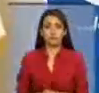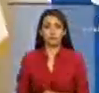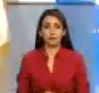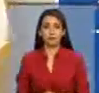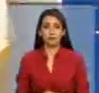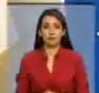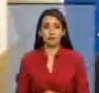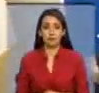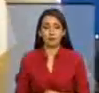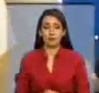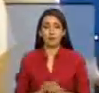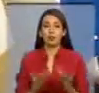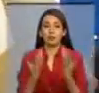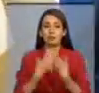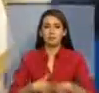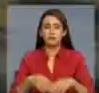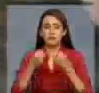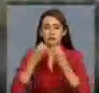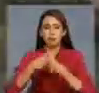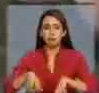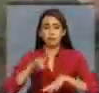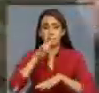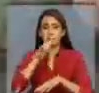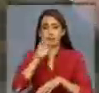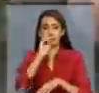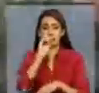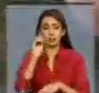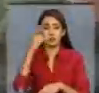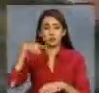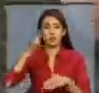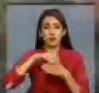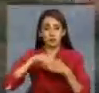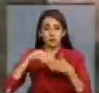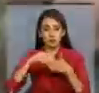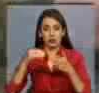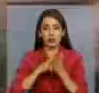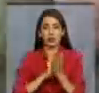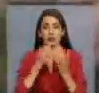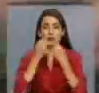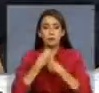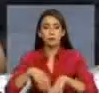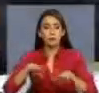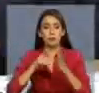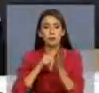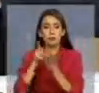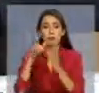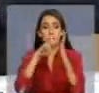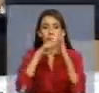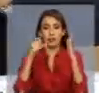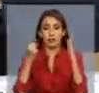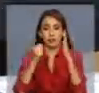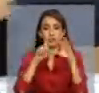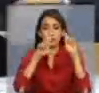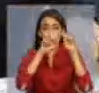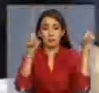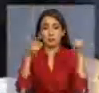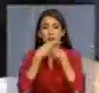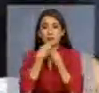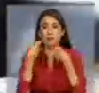Y un perjuicio por más de 200 millones de dólares a través de empresas fantasmas es denunciado por el SRI.